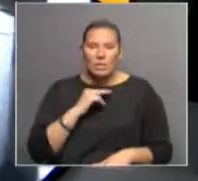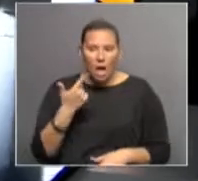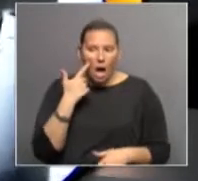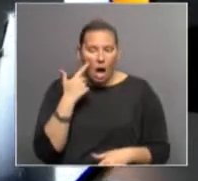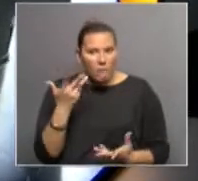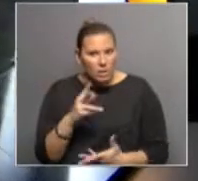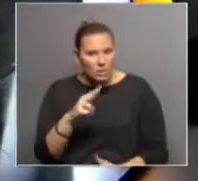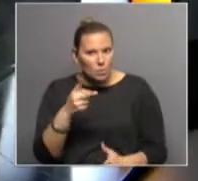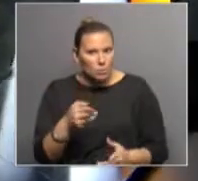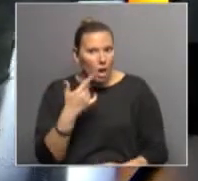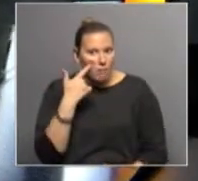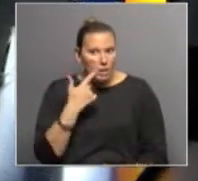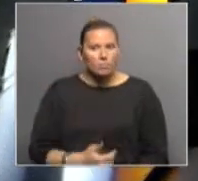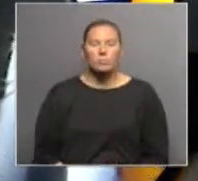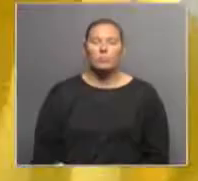entonces, la segunda parte Lo del vemos. informe. Dale.